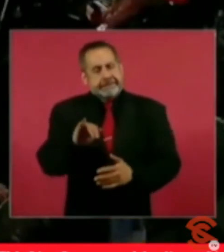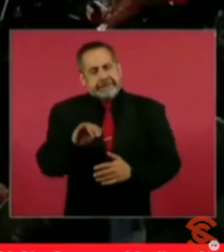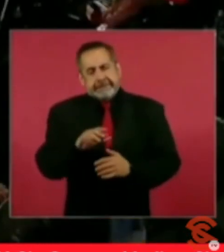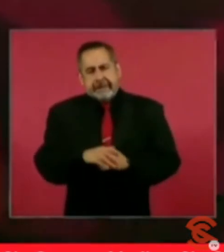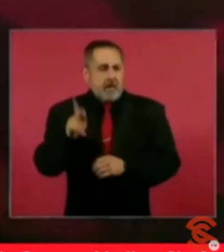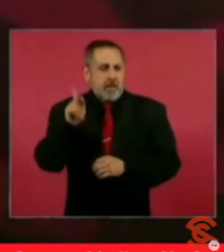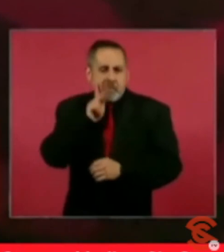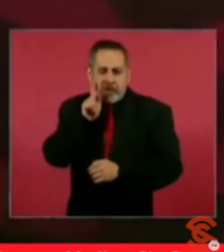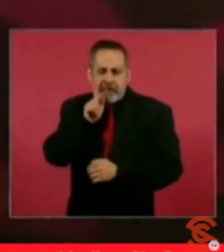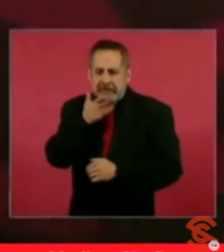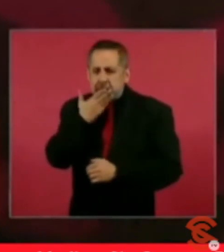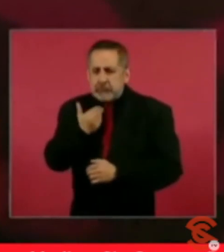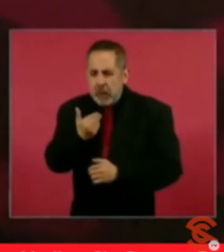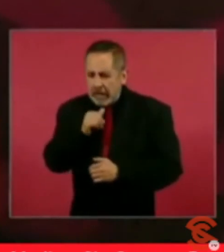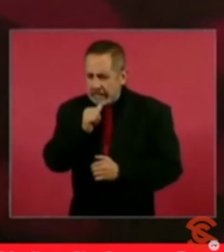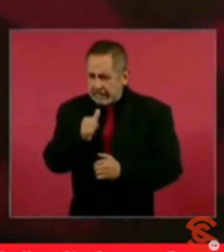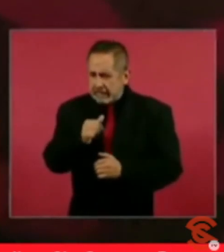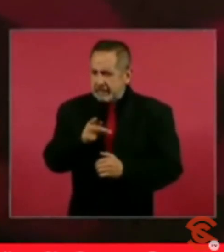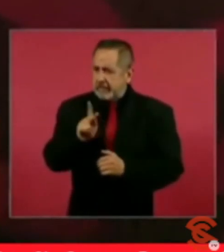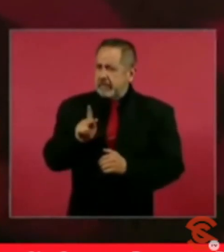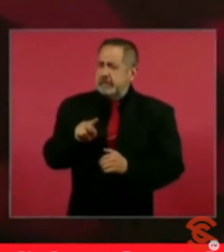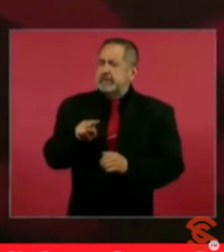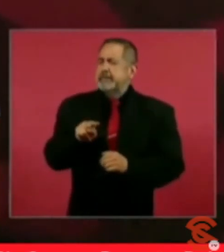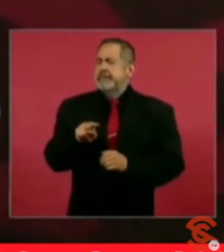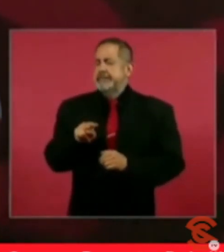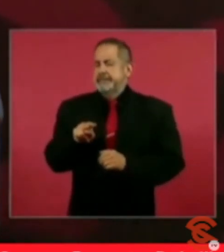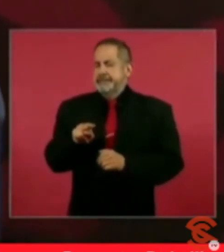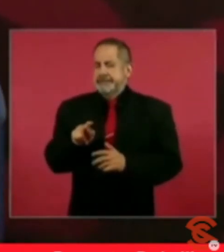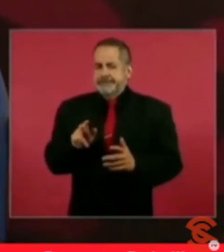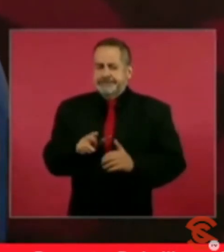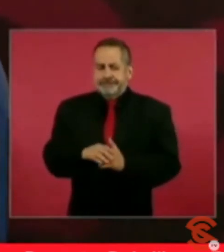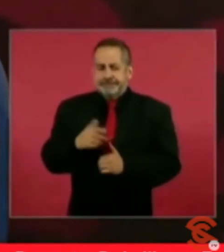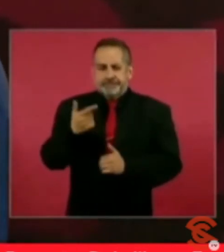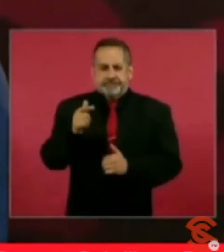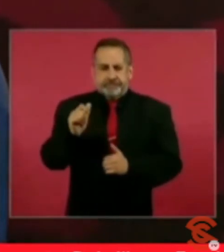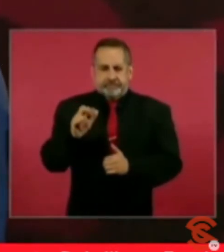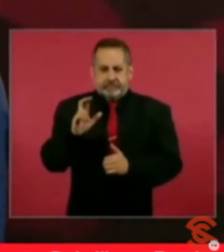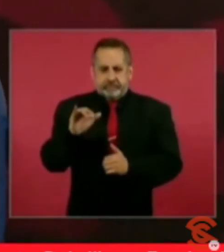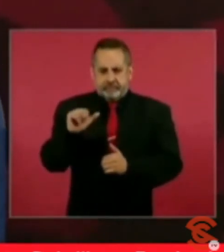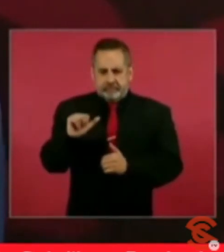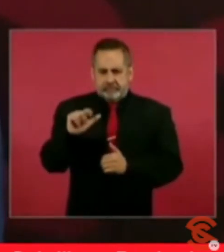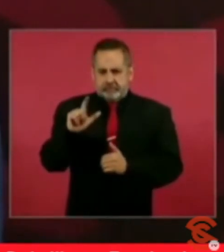pruebas, pero García Luna era